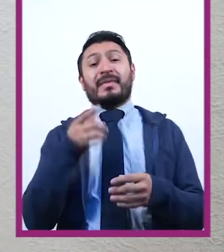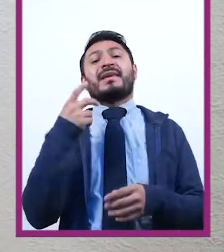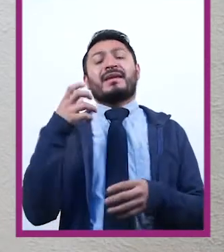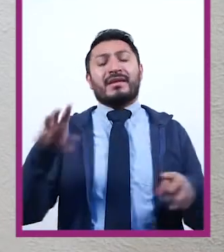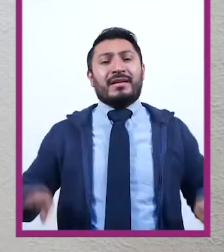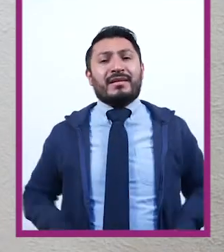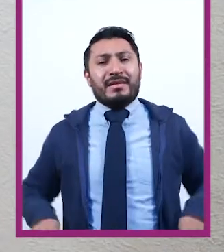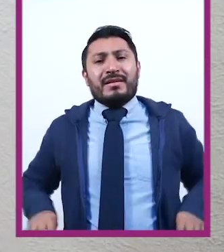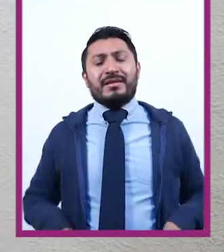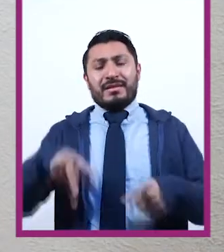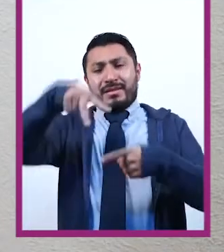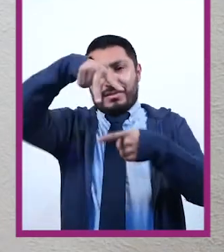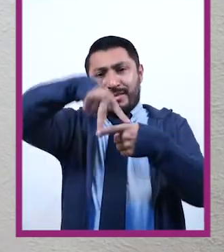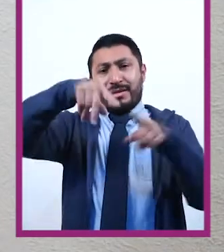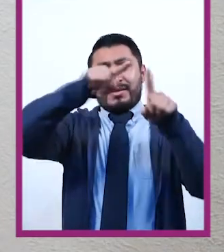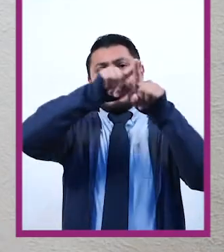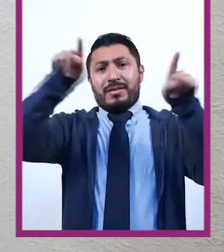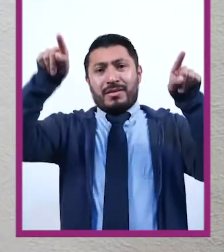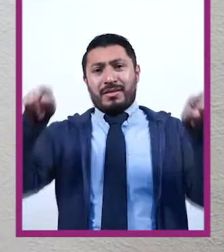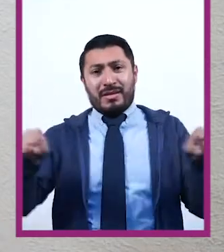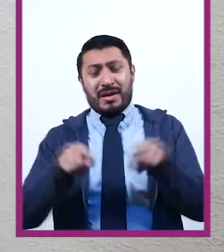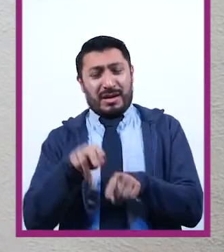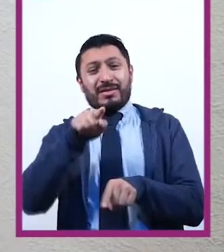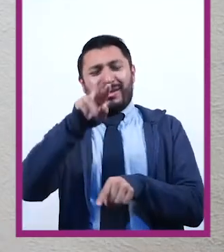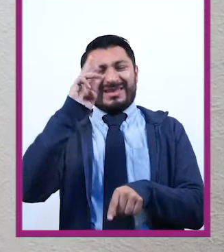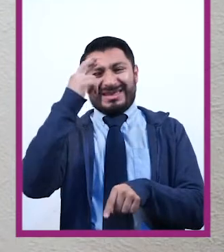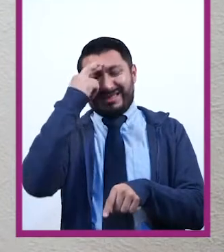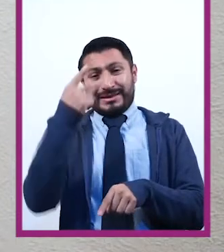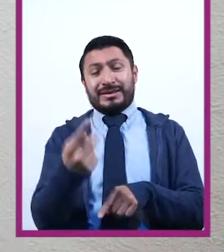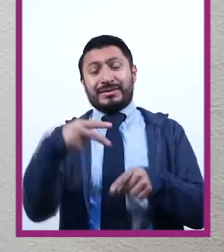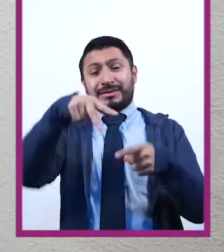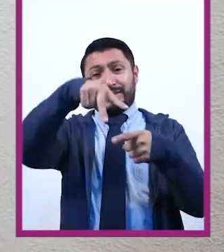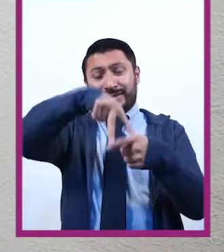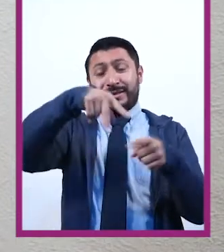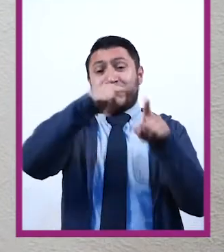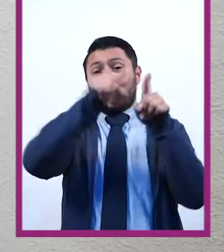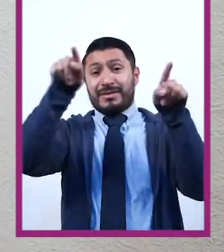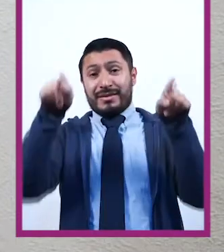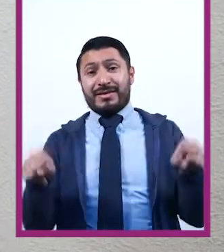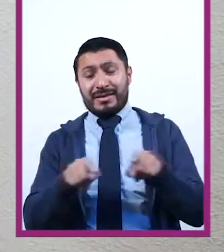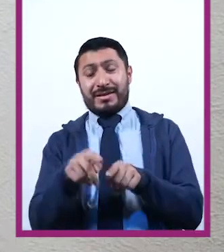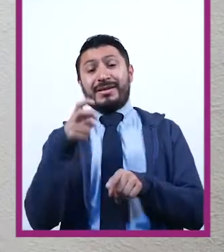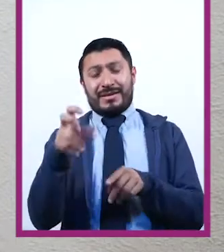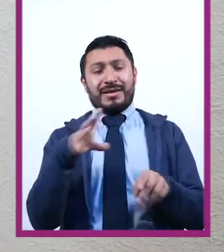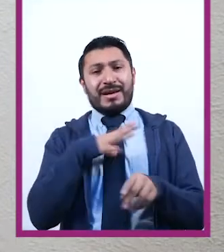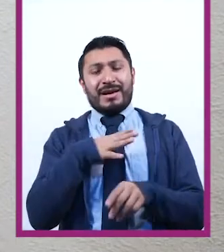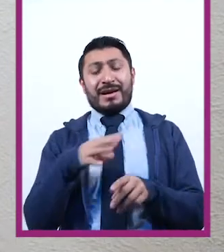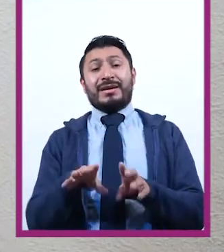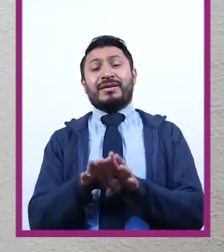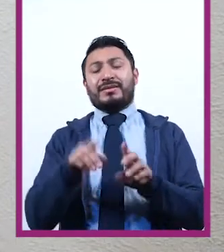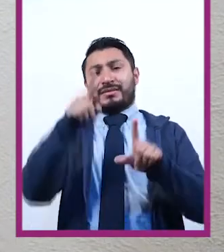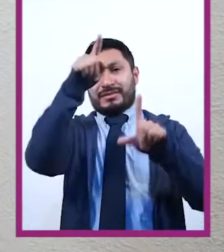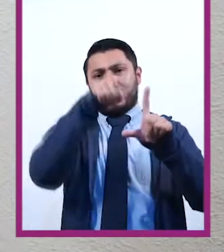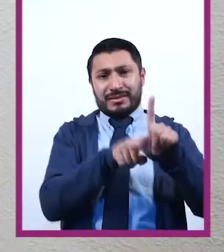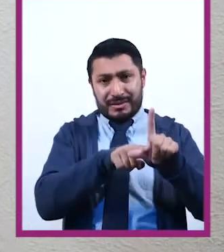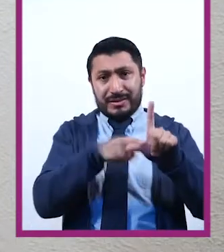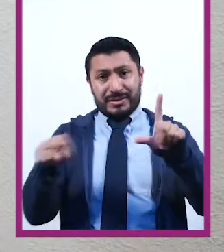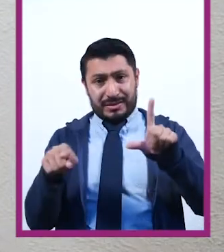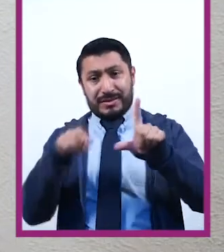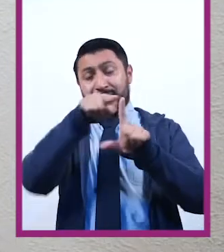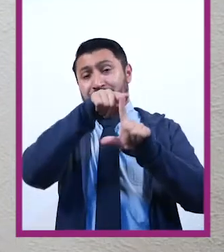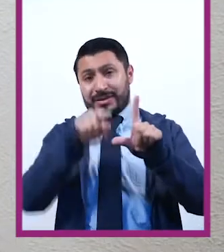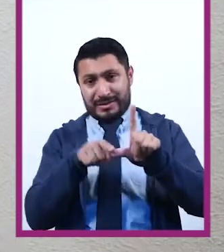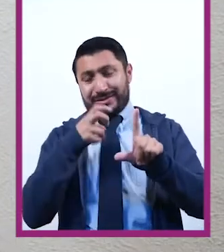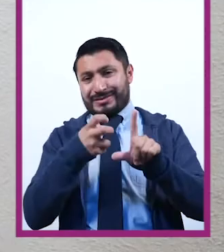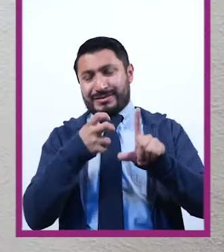descubrimientos de la historia, las propiedades de los triángulos rectángulos. Como recordarás, un triángulo rectángulo es aquel que tiene